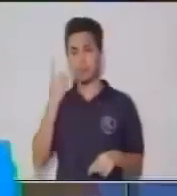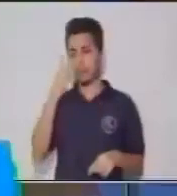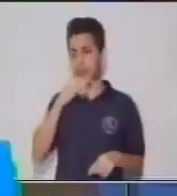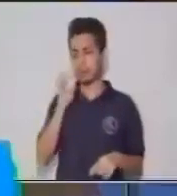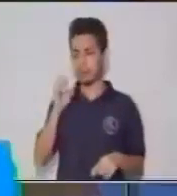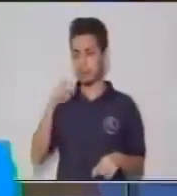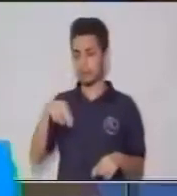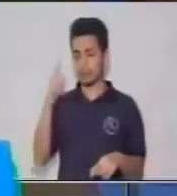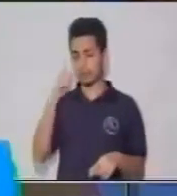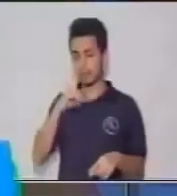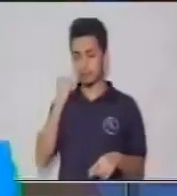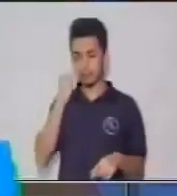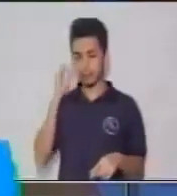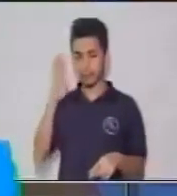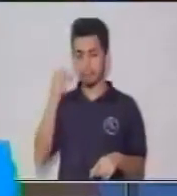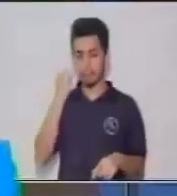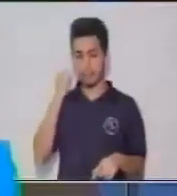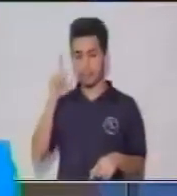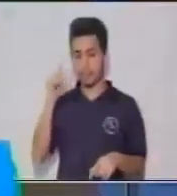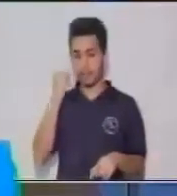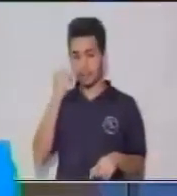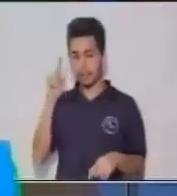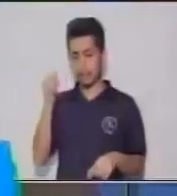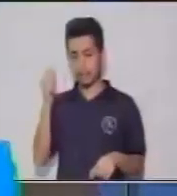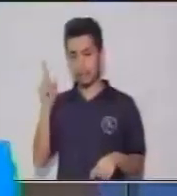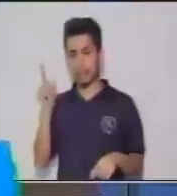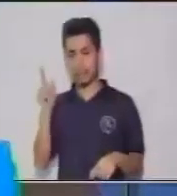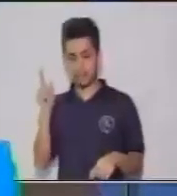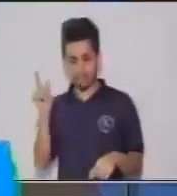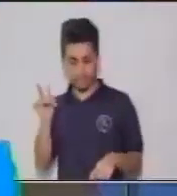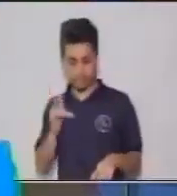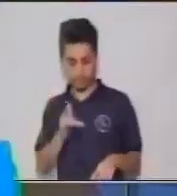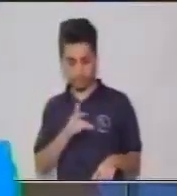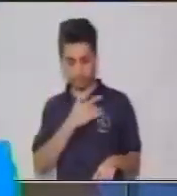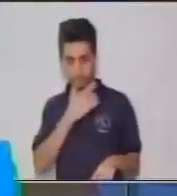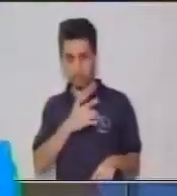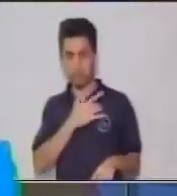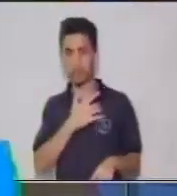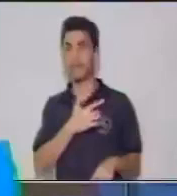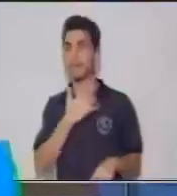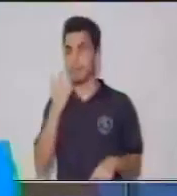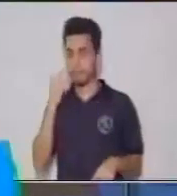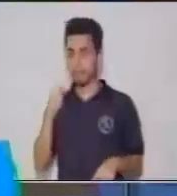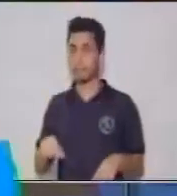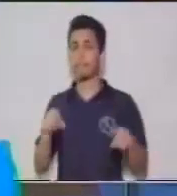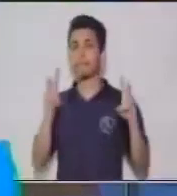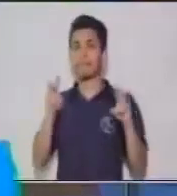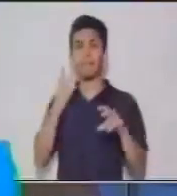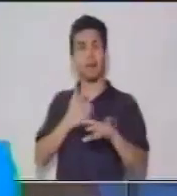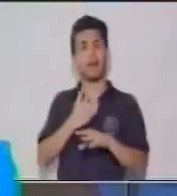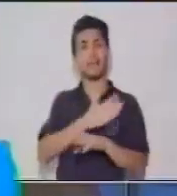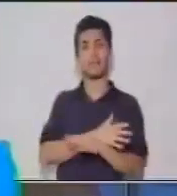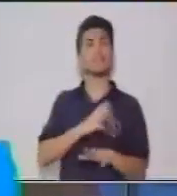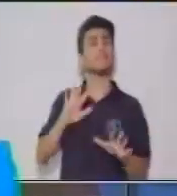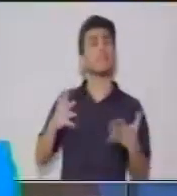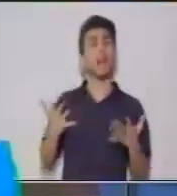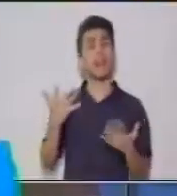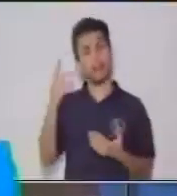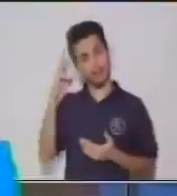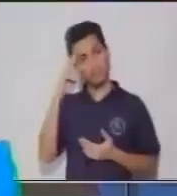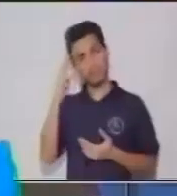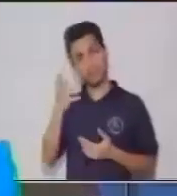todo. Vamos a retroalimentar o a repasar el tema anterior. ¿Cuál era nuestro tema